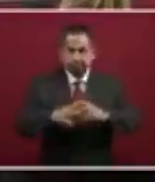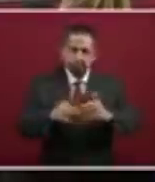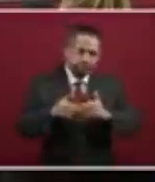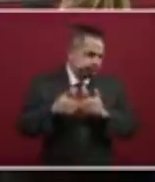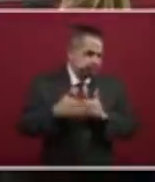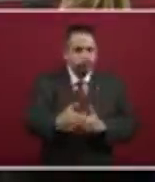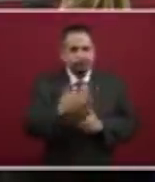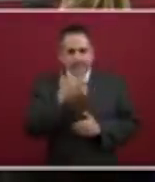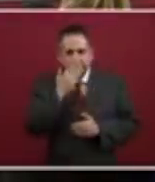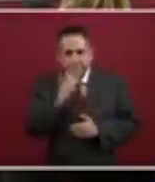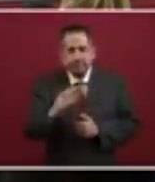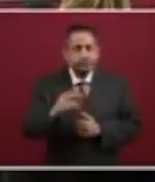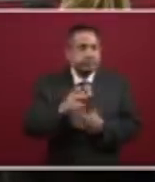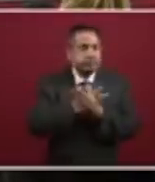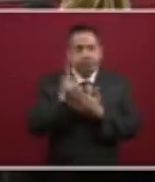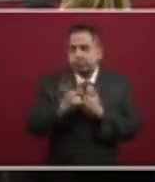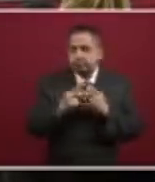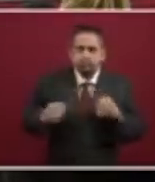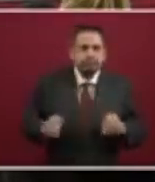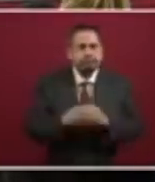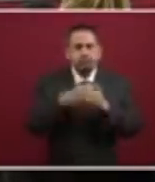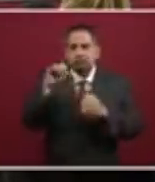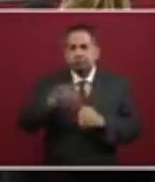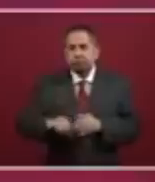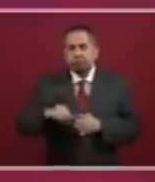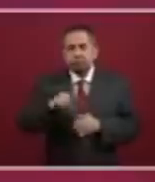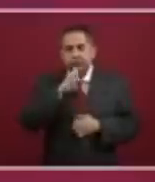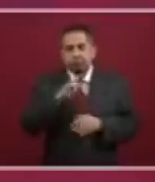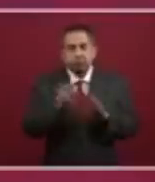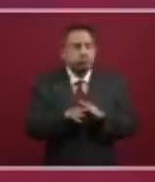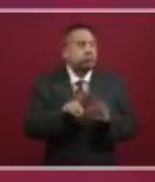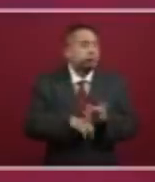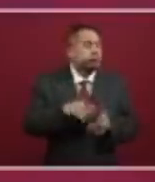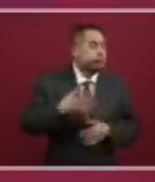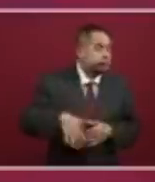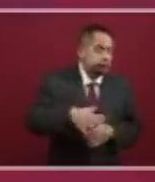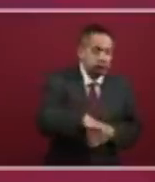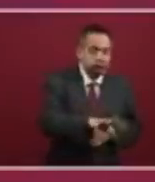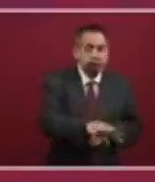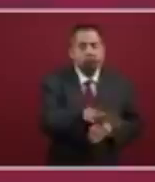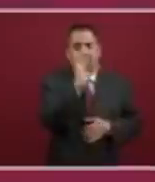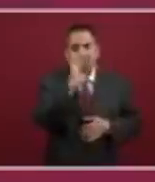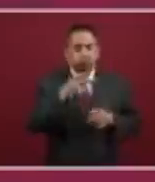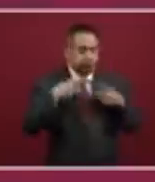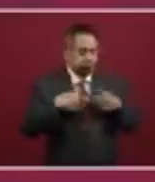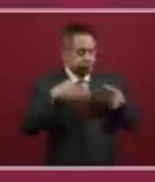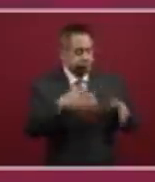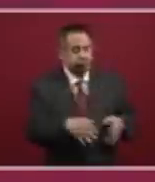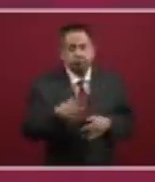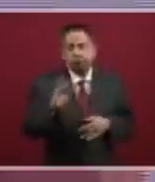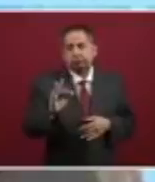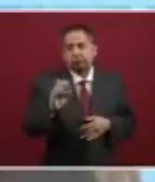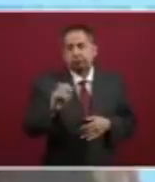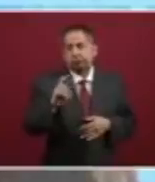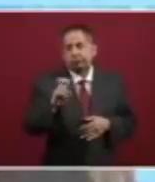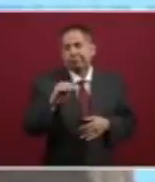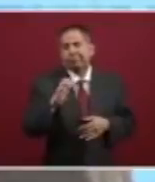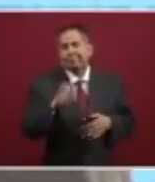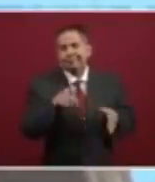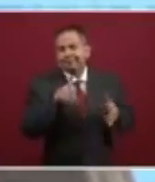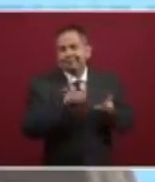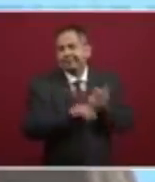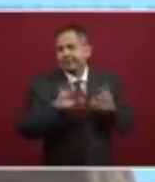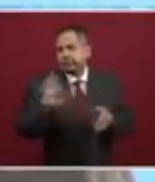programa emergente para enfrentar la crisis de materia forense, en donde además de